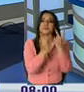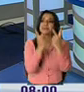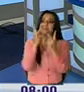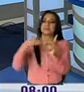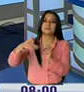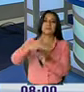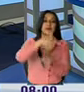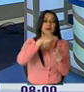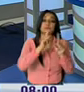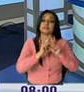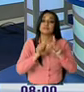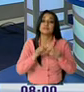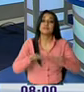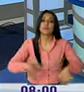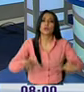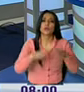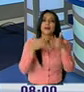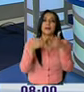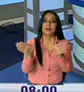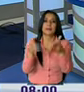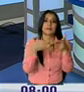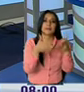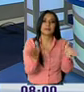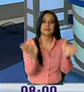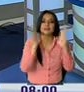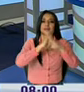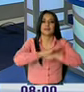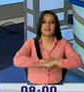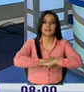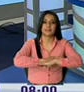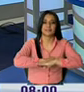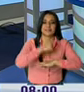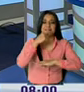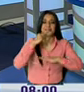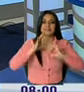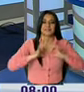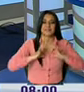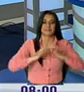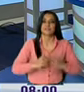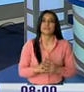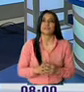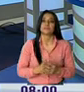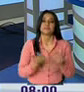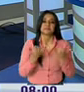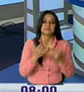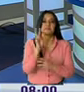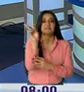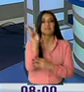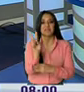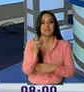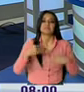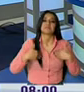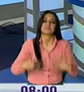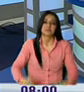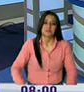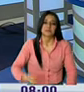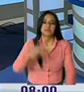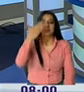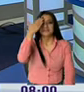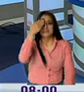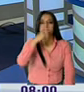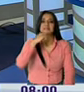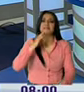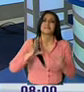algunos lugares que están abiertos de forma gratuita todos los feriados. Oye, aparte que ahora es viernes, el cuerpo lo sabe, hay feriado. Así que hay